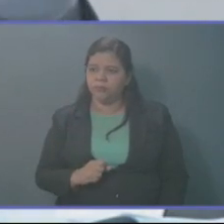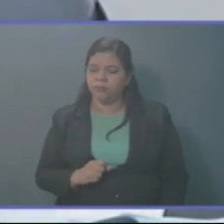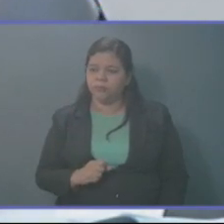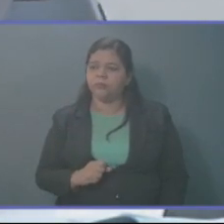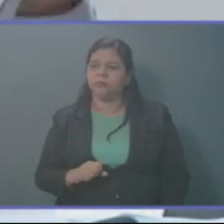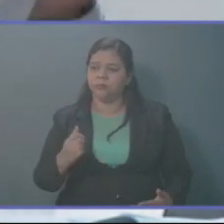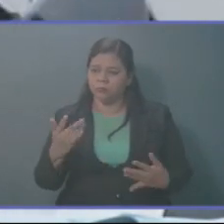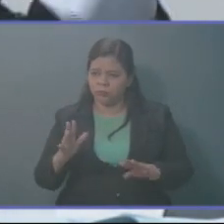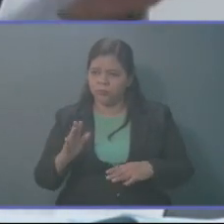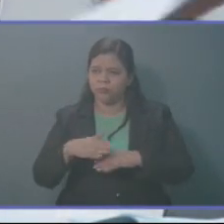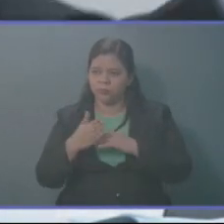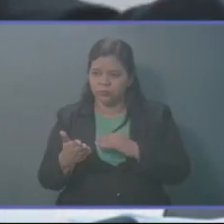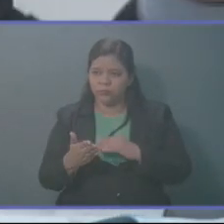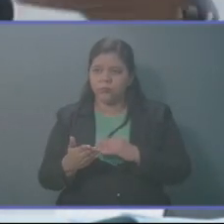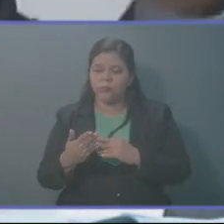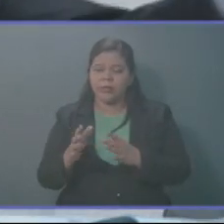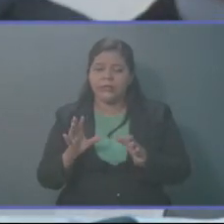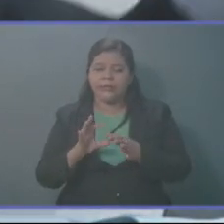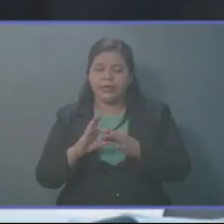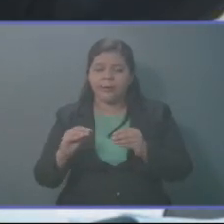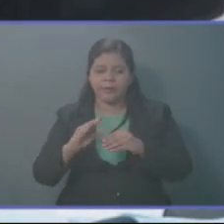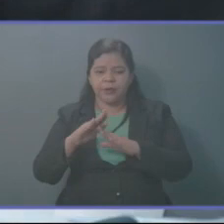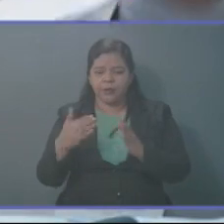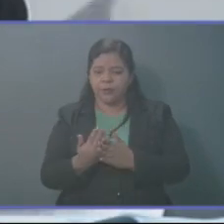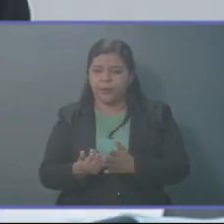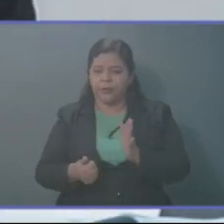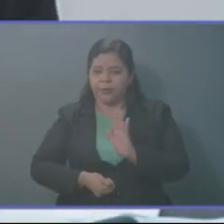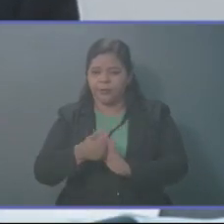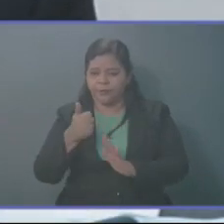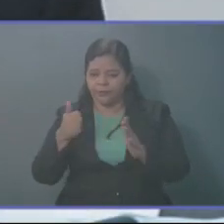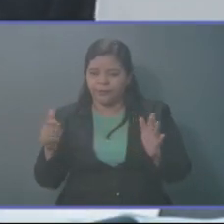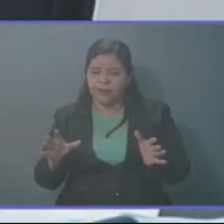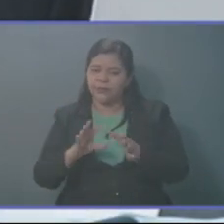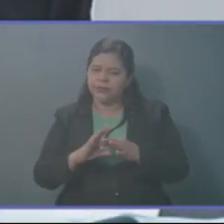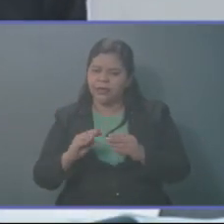ya se los vamos a facilitar porque aquí el técnico es el que maneja esta cuestión.